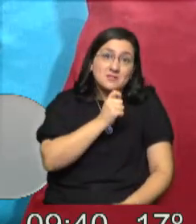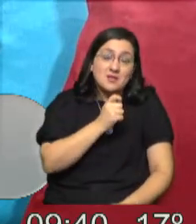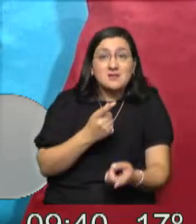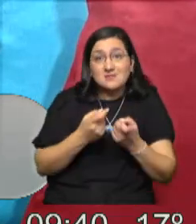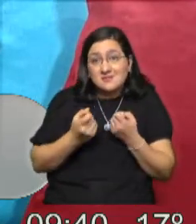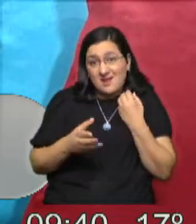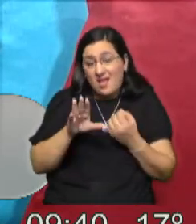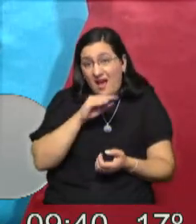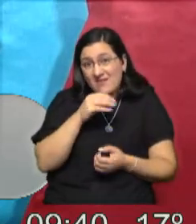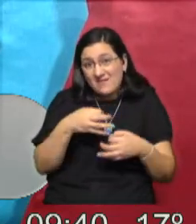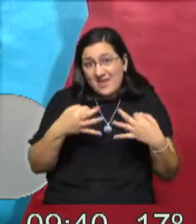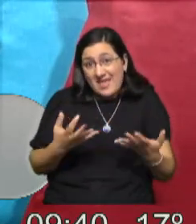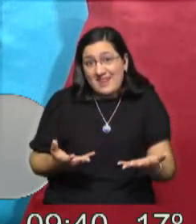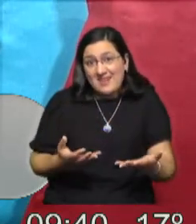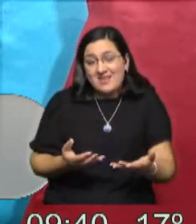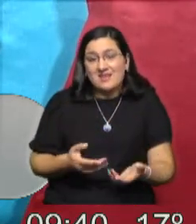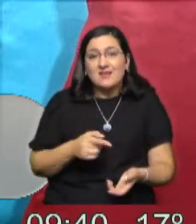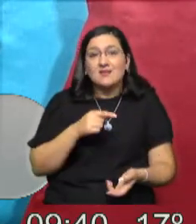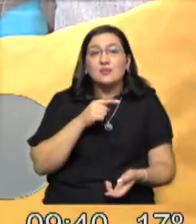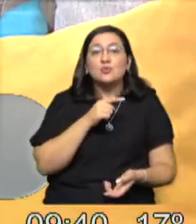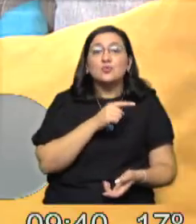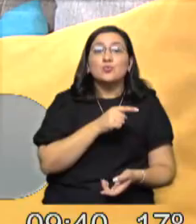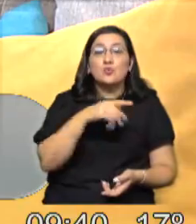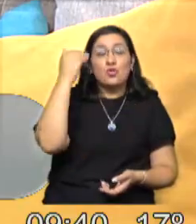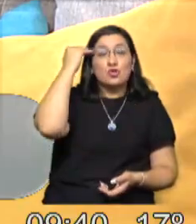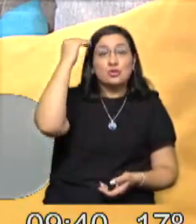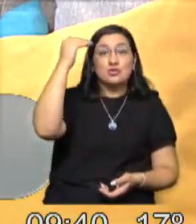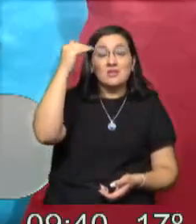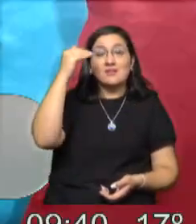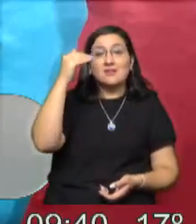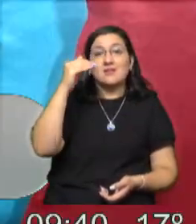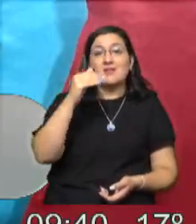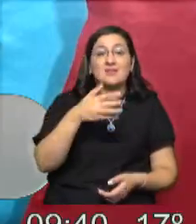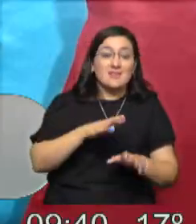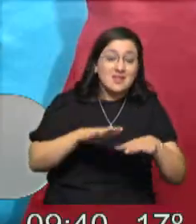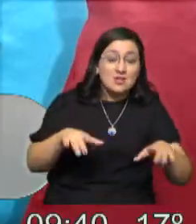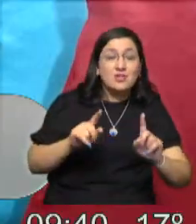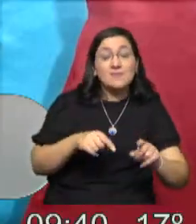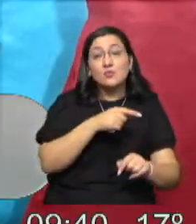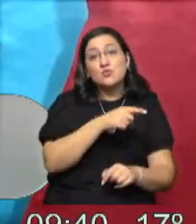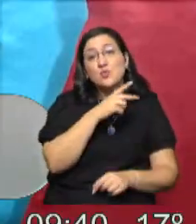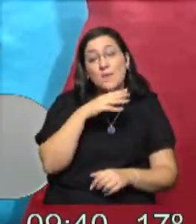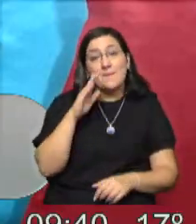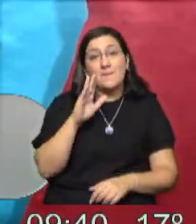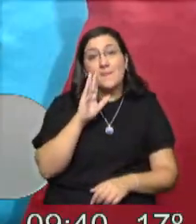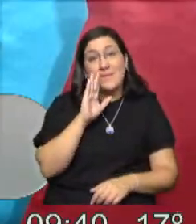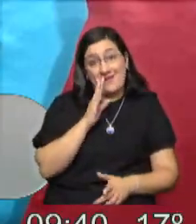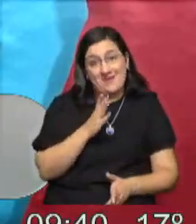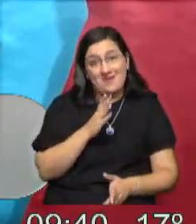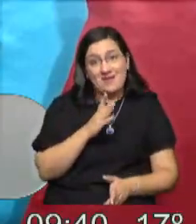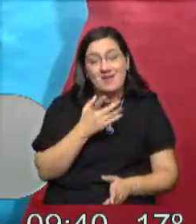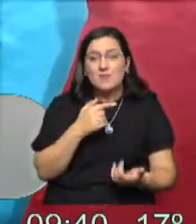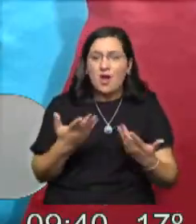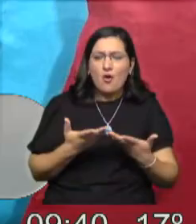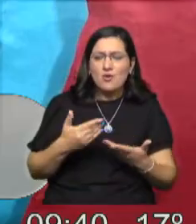costado humano en eso? Más allá de que vos sos docente de gurises y sos mamá también, eso de encontrarte con ese